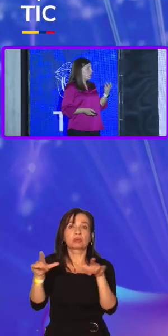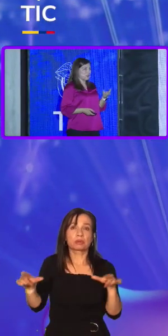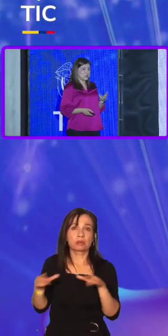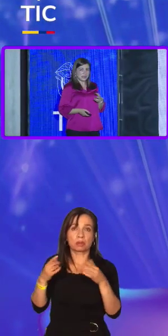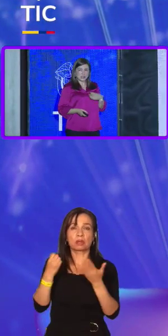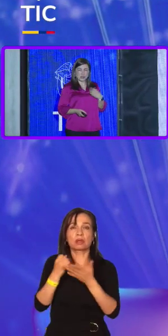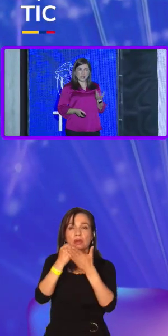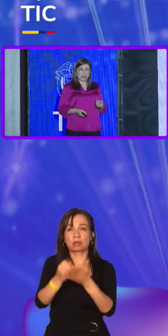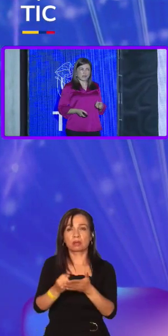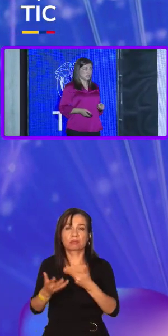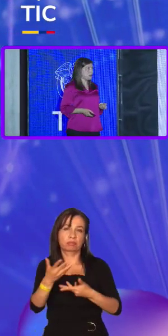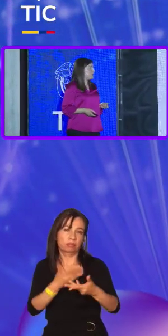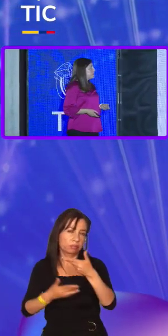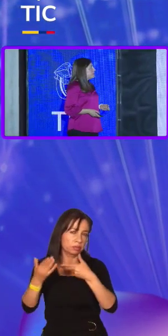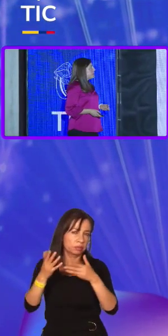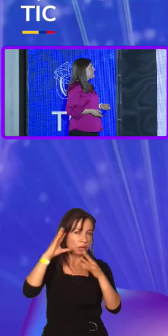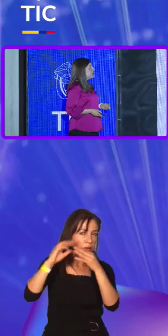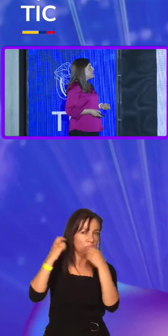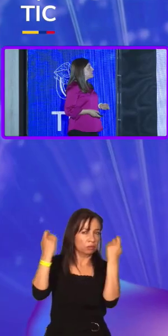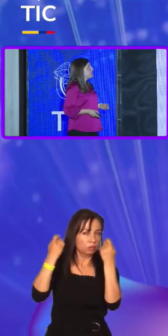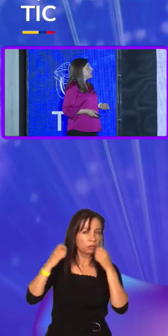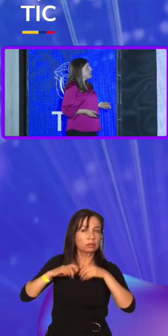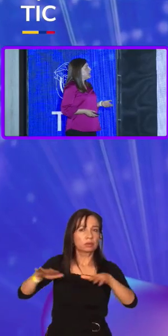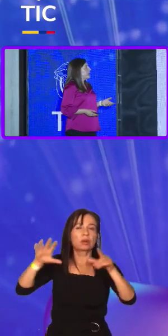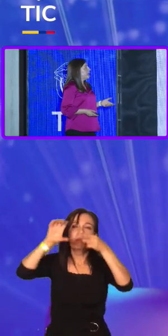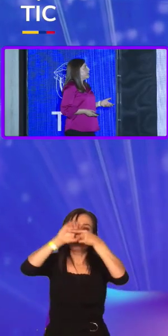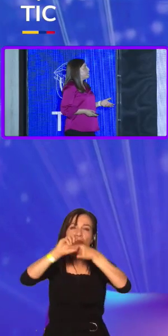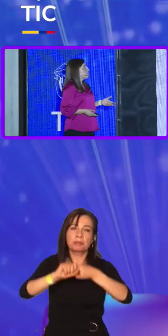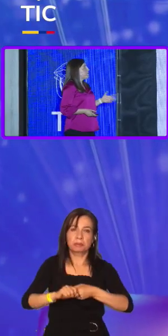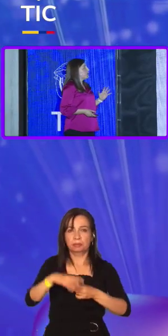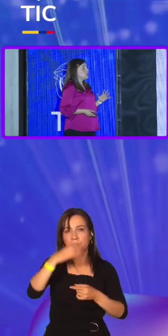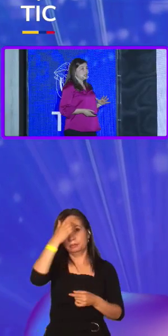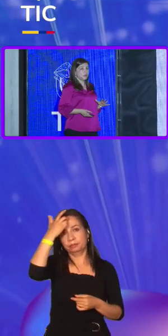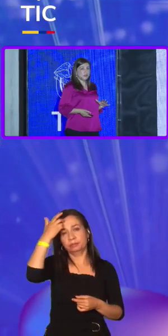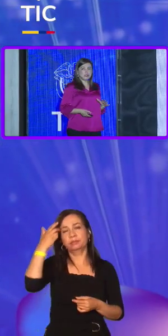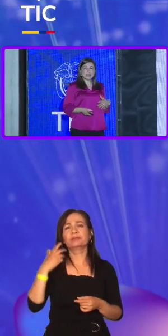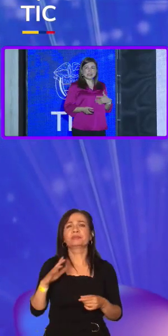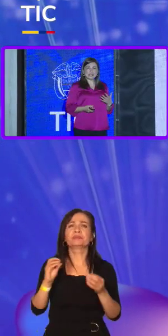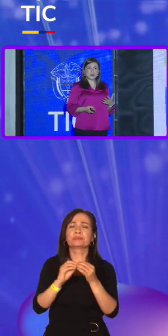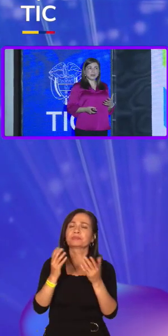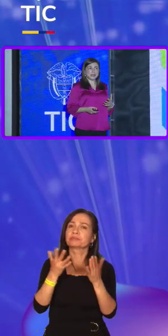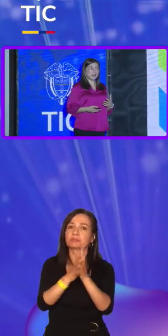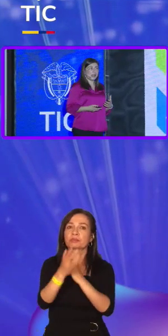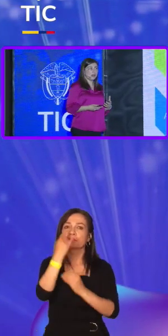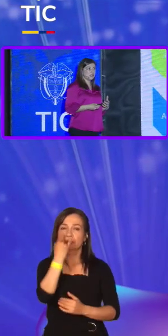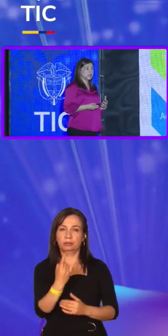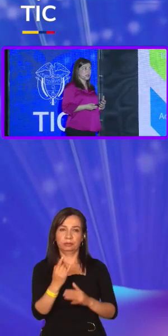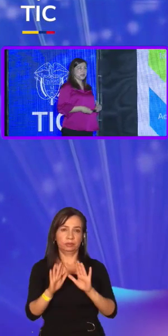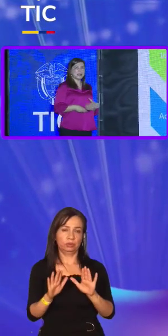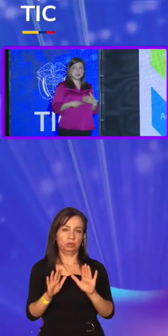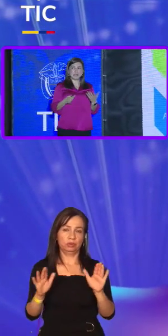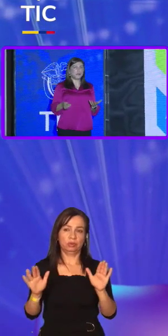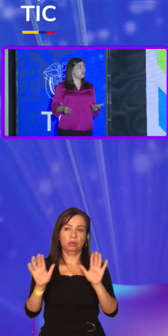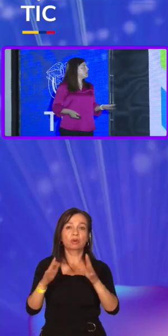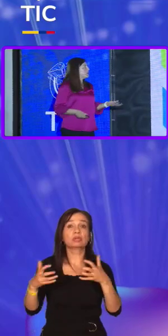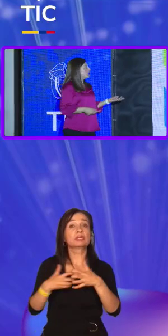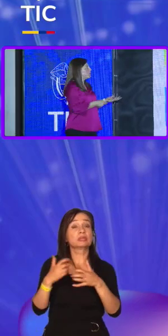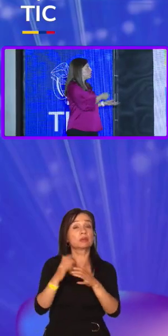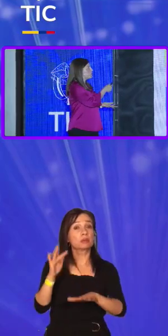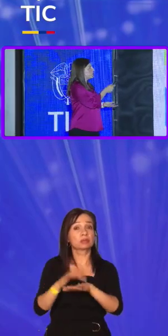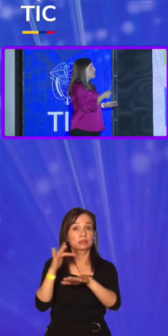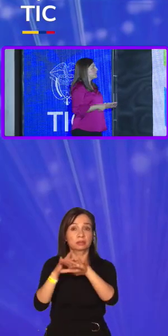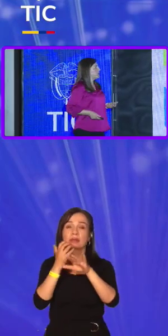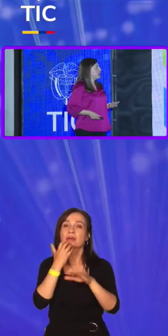que facilite el mercadeo, comercialización y las reservas centralizadas. Nos llamó mucho la atención que también hay un sistema